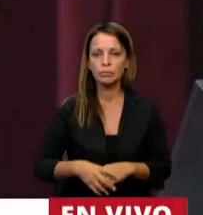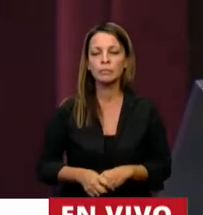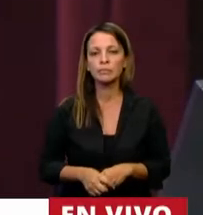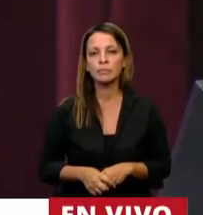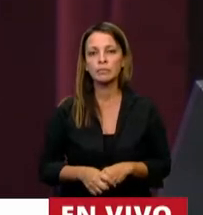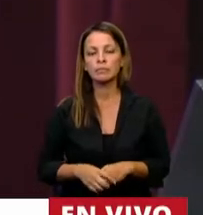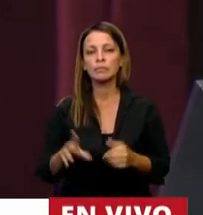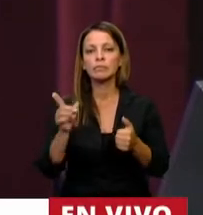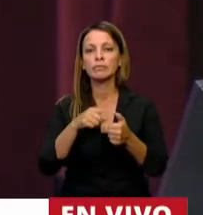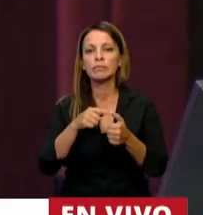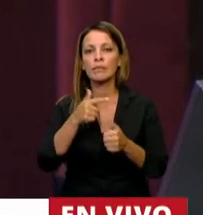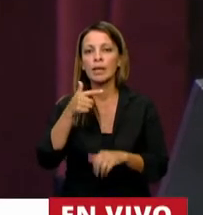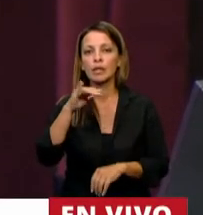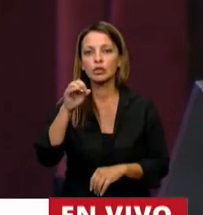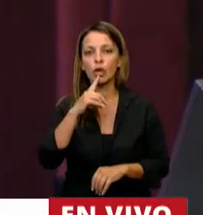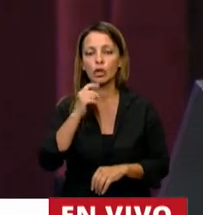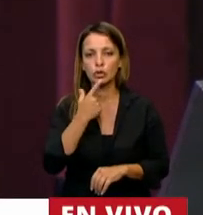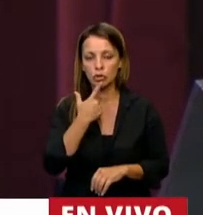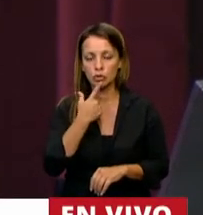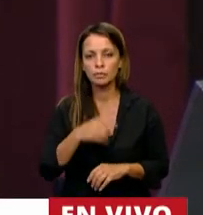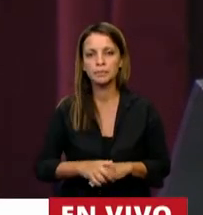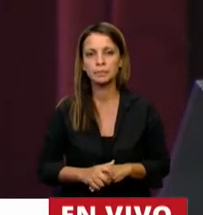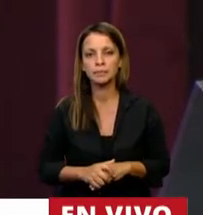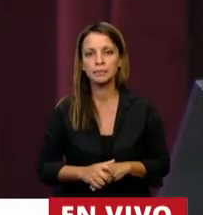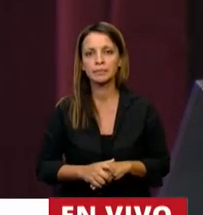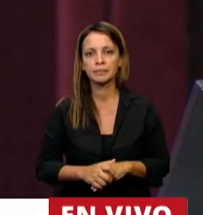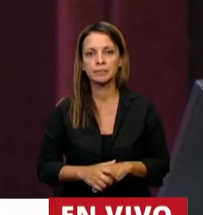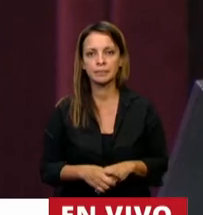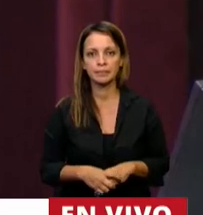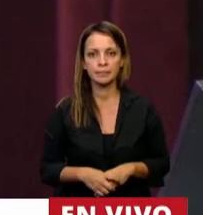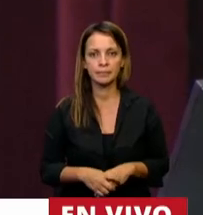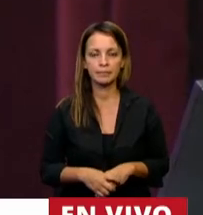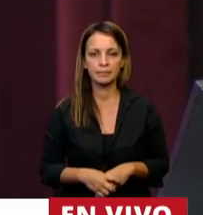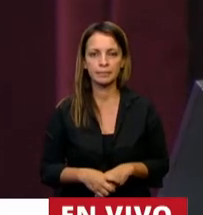el diputado Andrés Sotos, la anteúltima cuestión de privilegio.